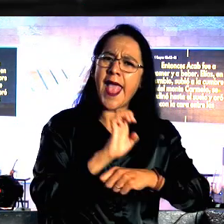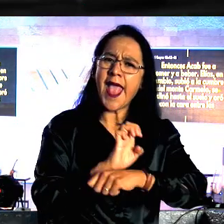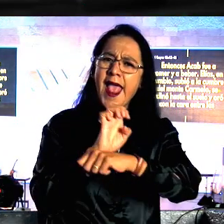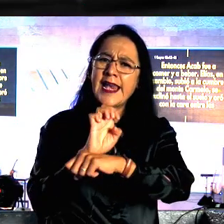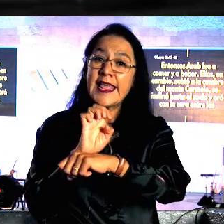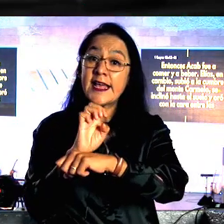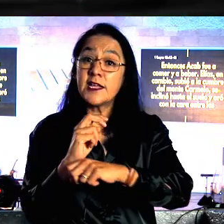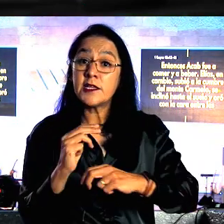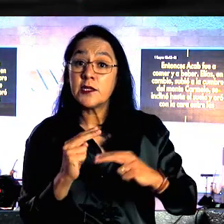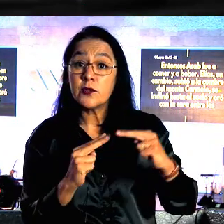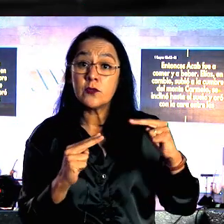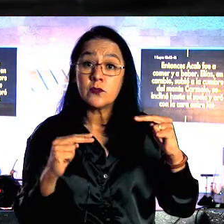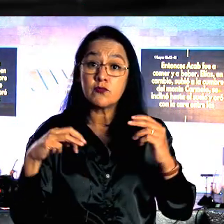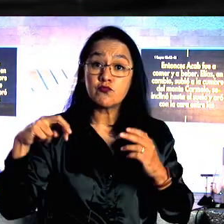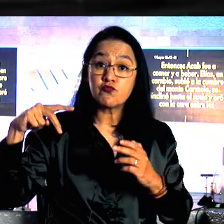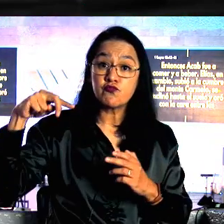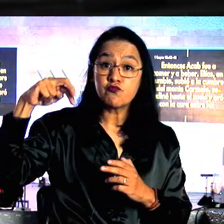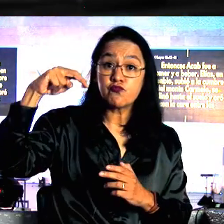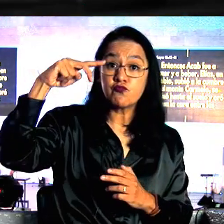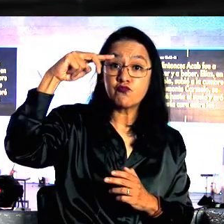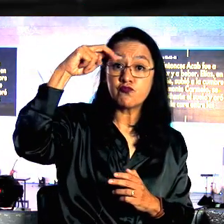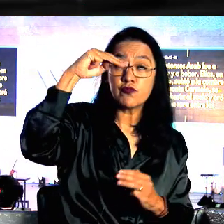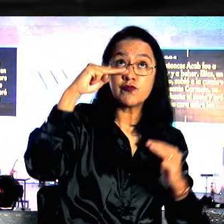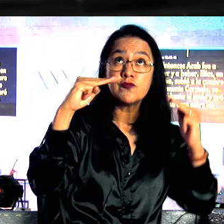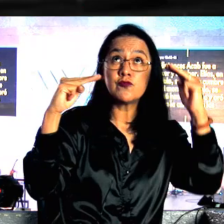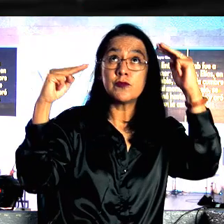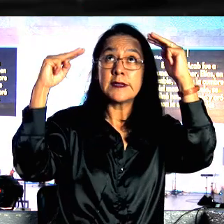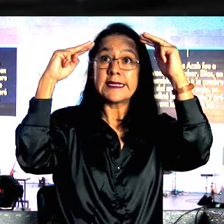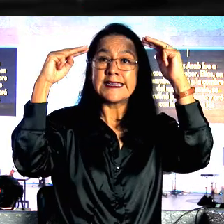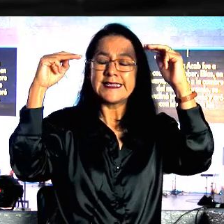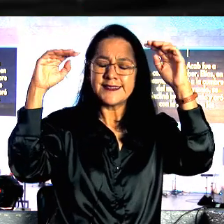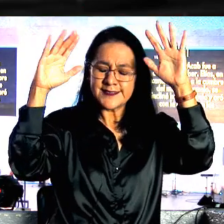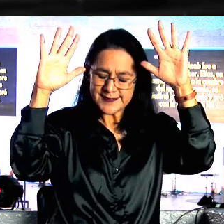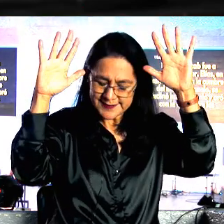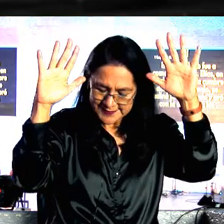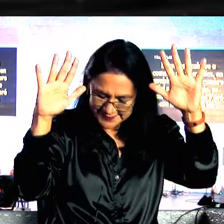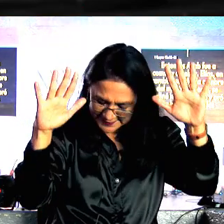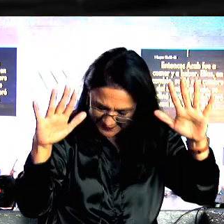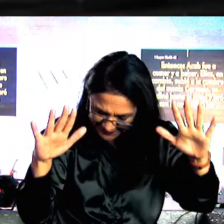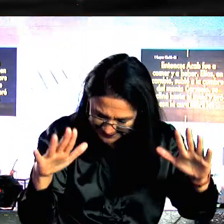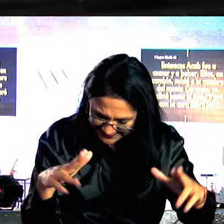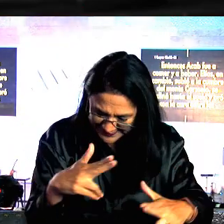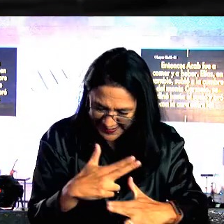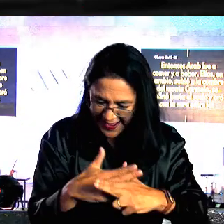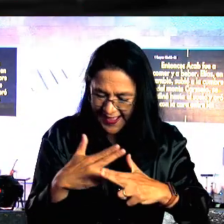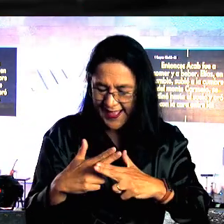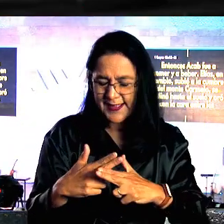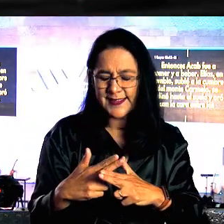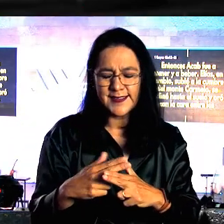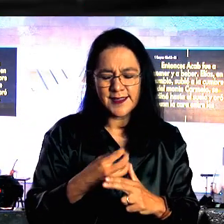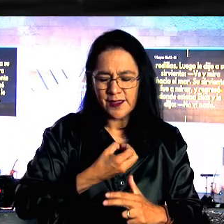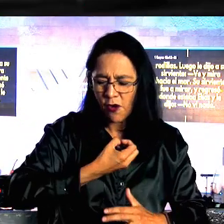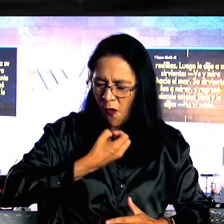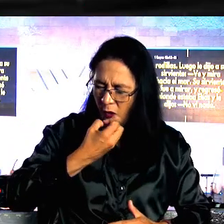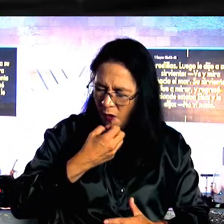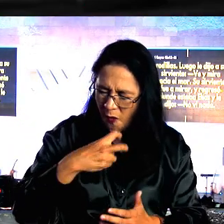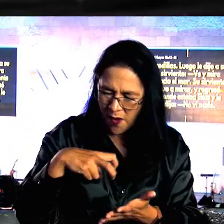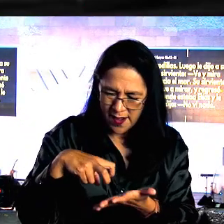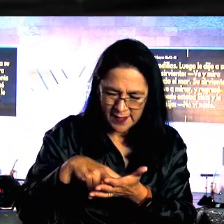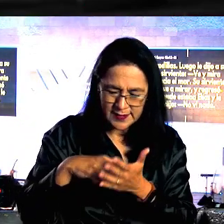subió a la cumbre del monte Carmelo se inclinó hasta el suelo y oró con la cara entre las rodillas